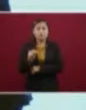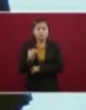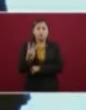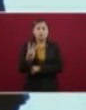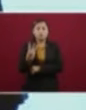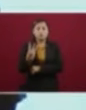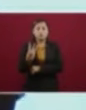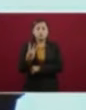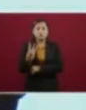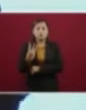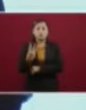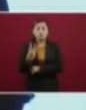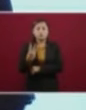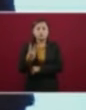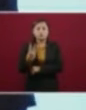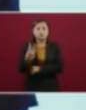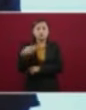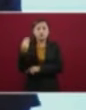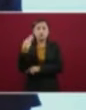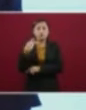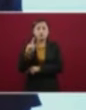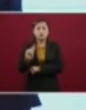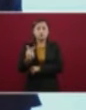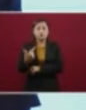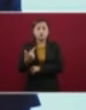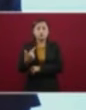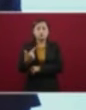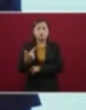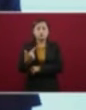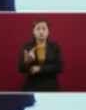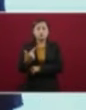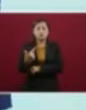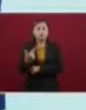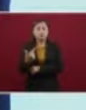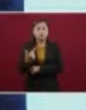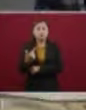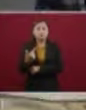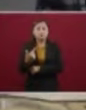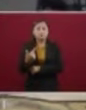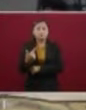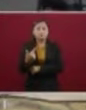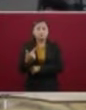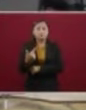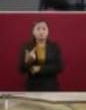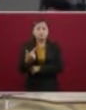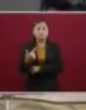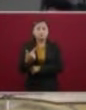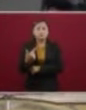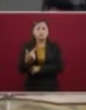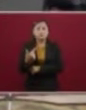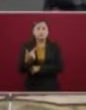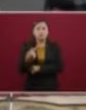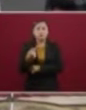el doble manejo, digamos, de raseros distintos, es que el propio López Obrador, a los 3 meses de haber iniciado el gobierno de